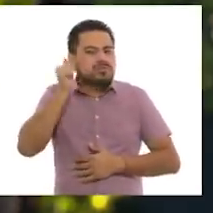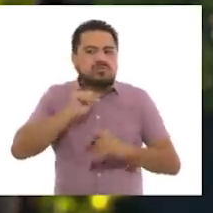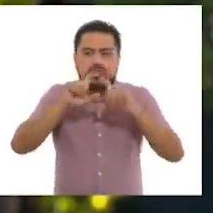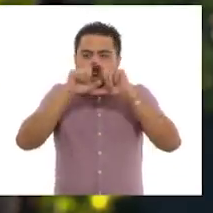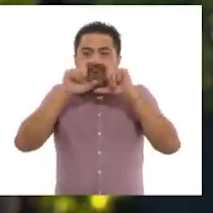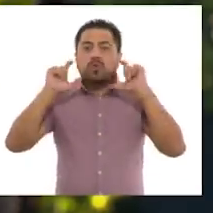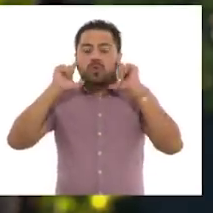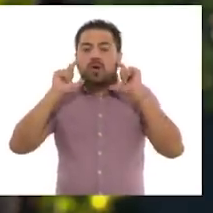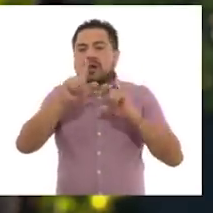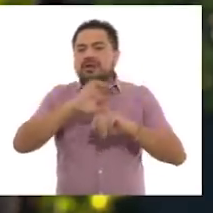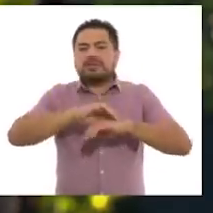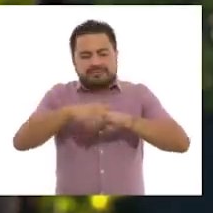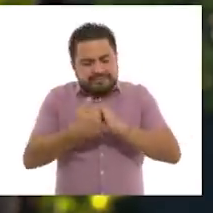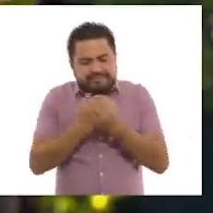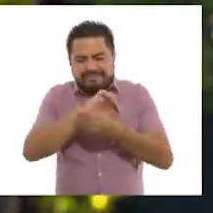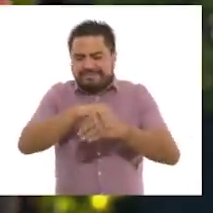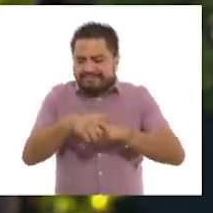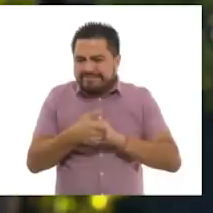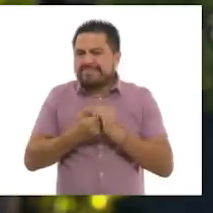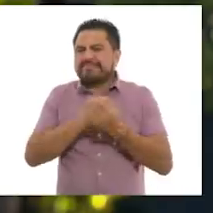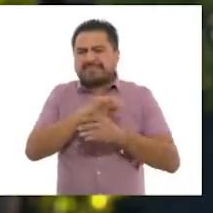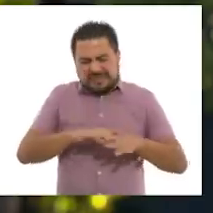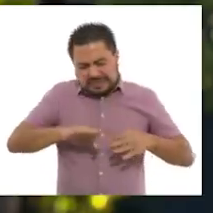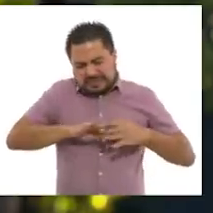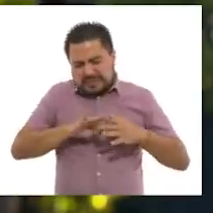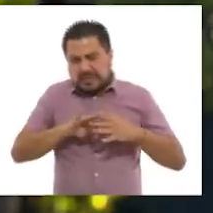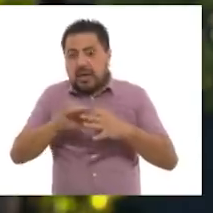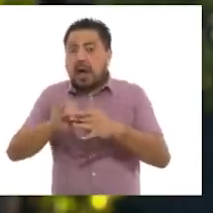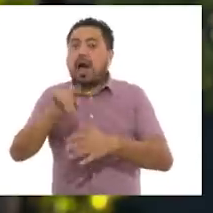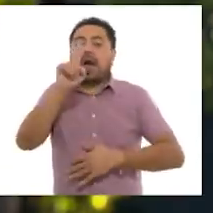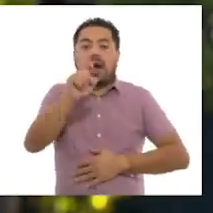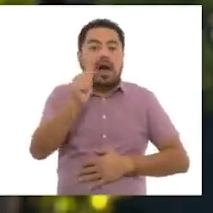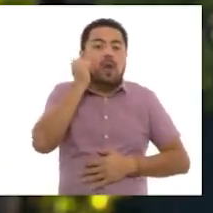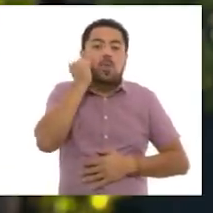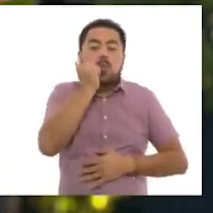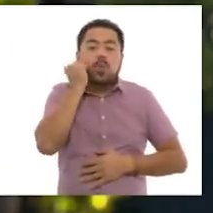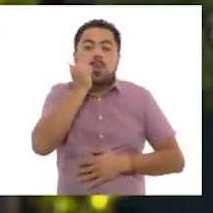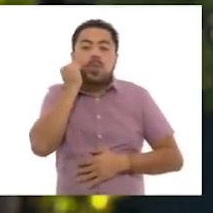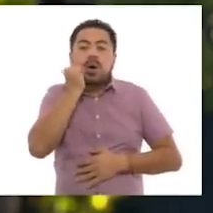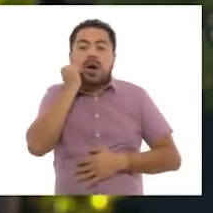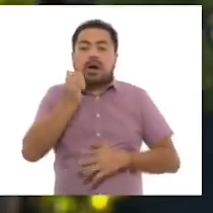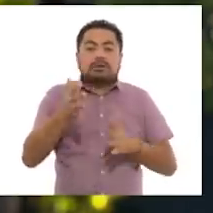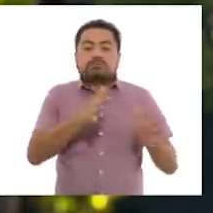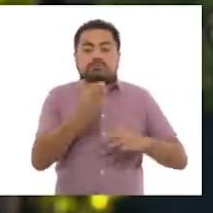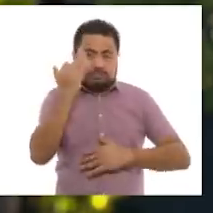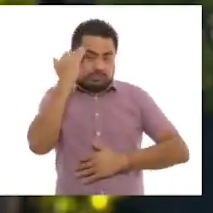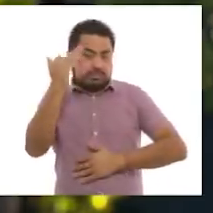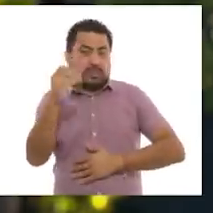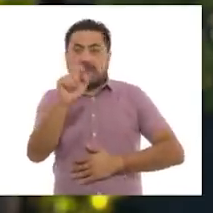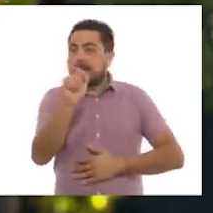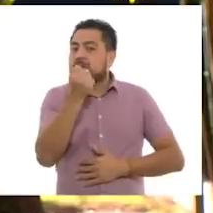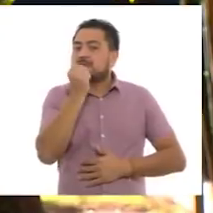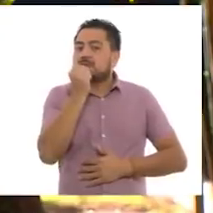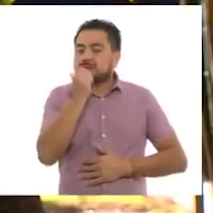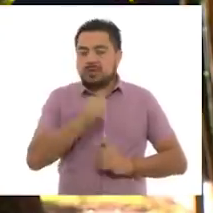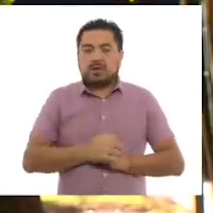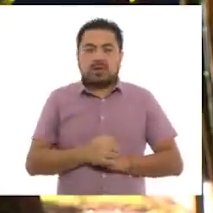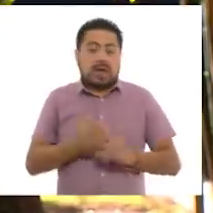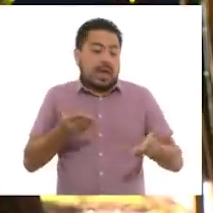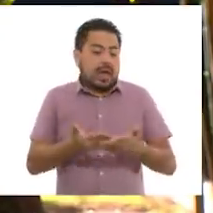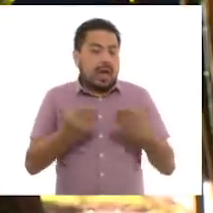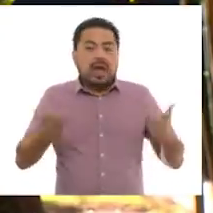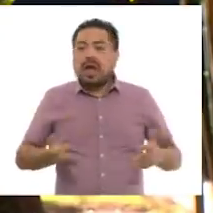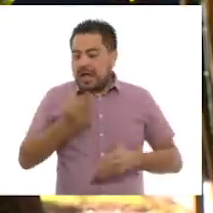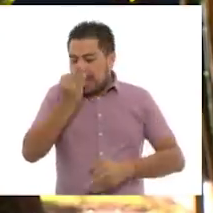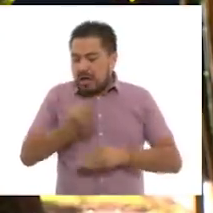cubrebocas. Lava tus manos frecuentemente con agua y con jabón por lo menos durante 20 segundos. Ahora